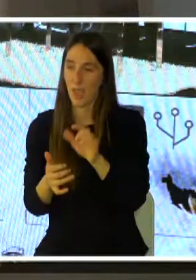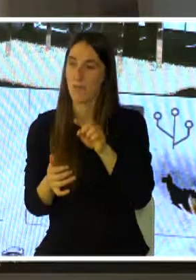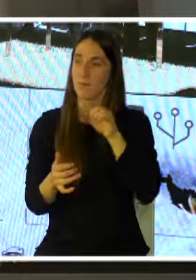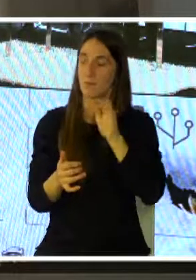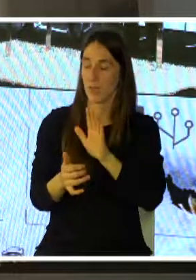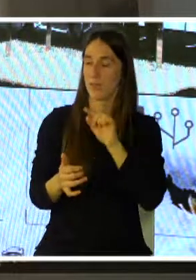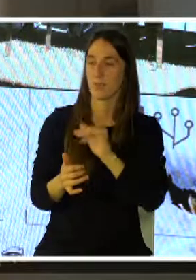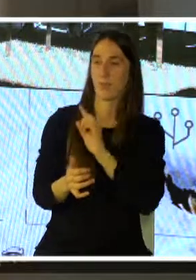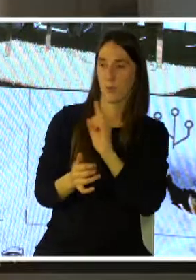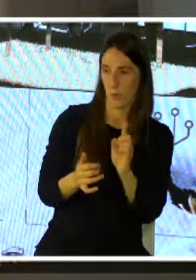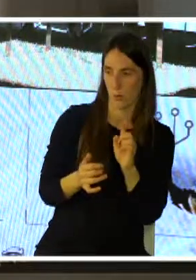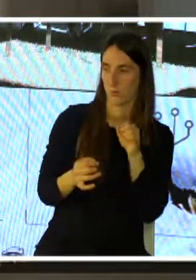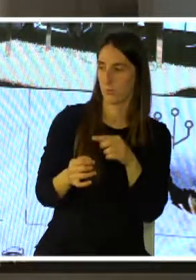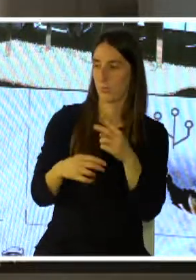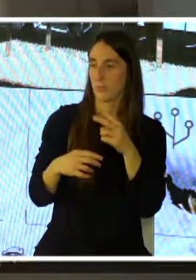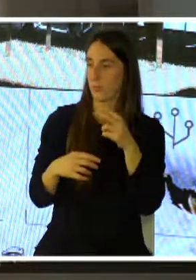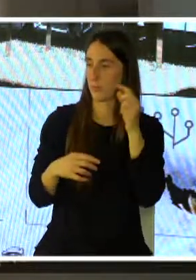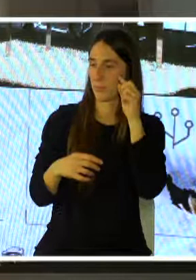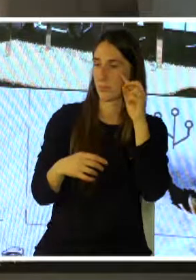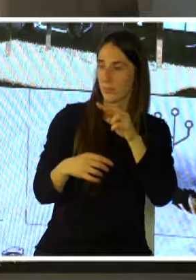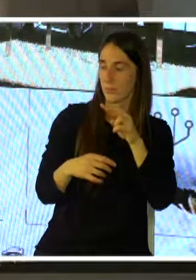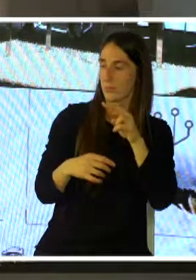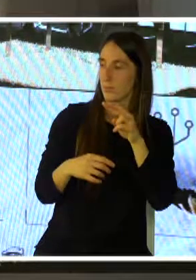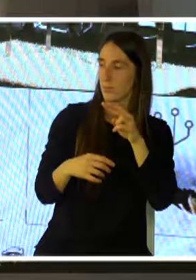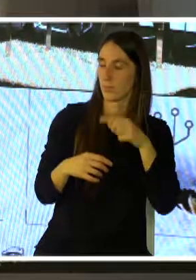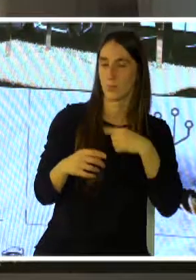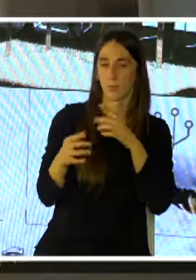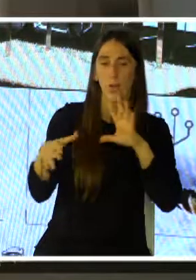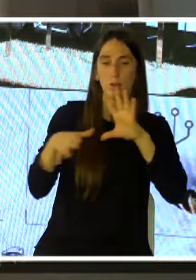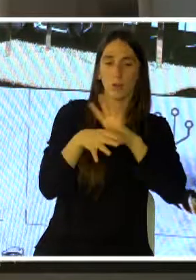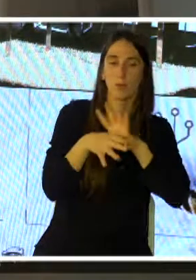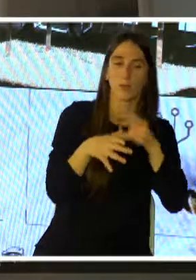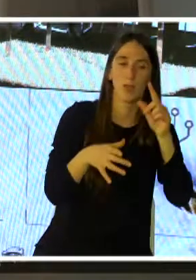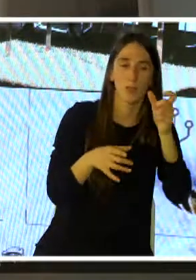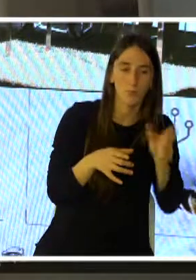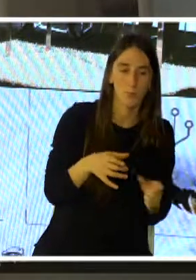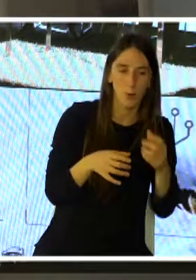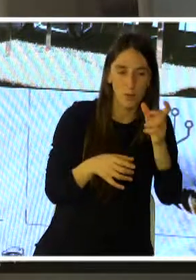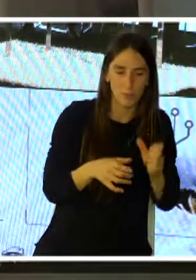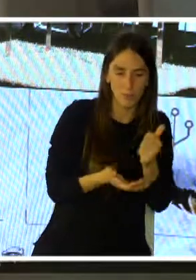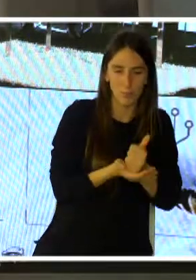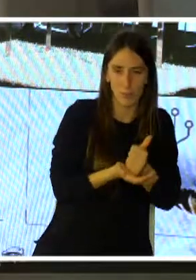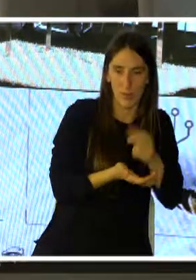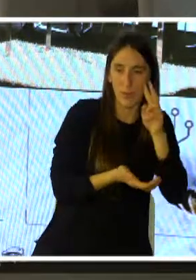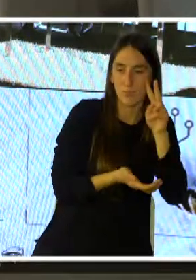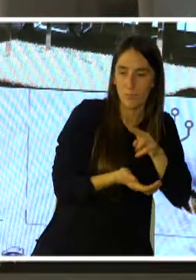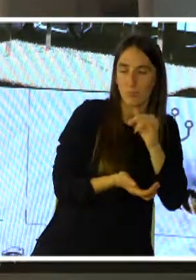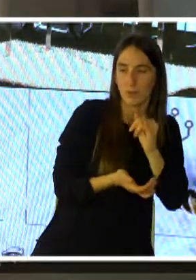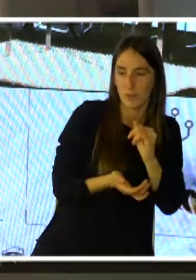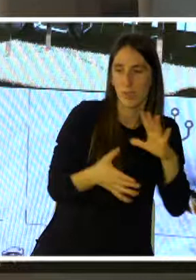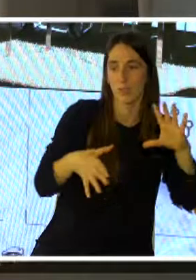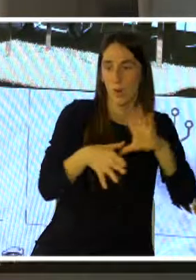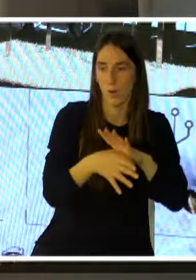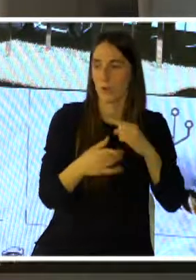entonces hay una validación por un ojo humano y luego se sigue el proceso. La capacidad de fiscalización